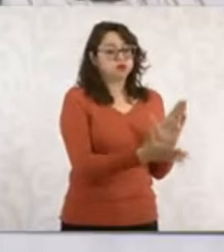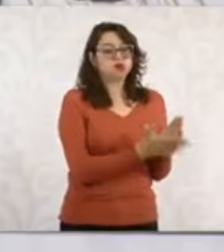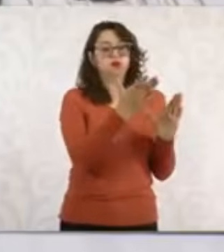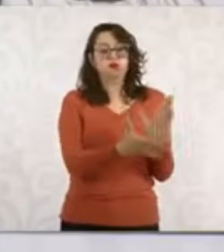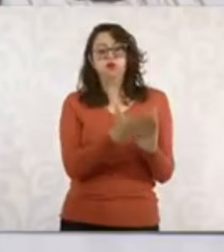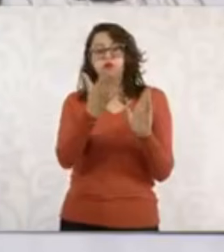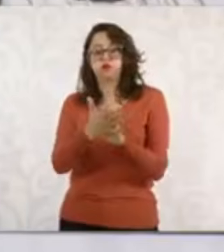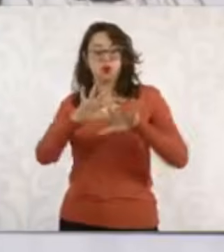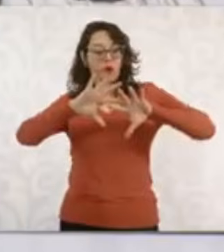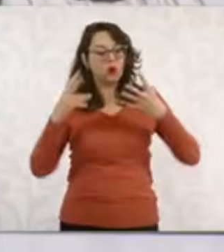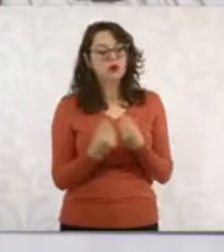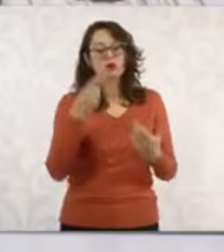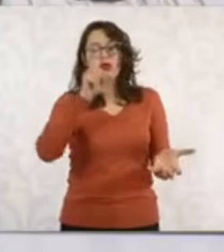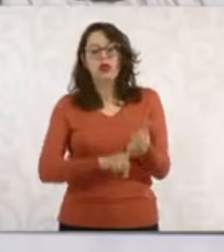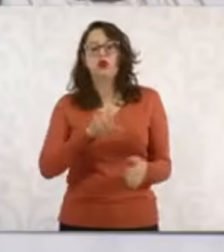35,000 camas.